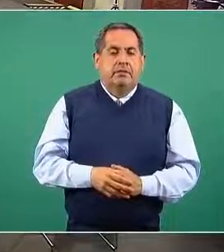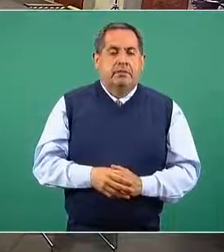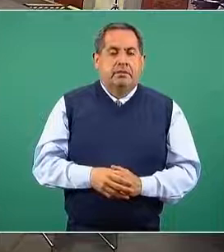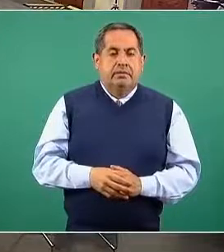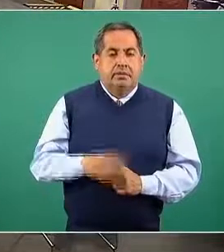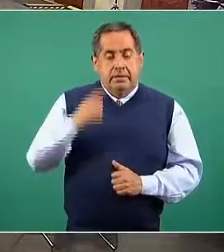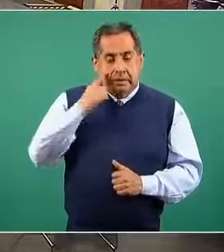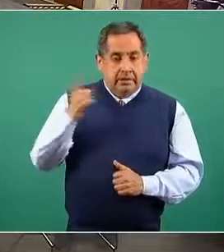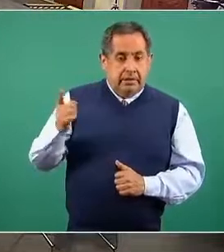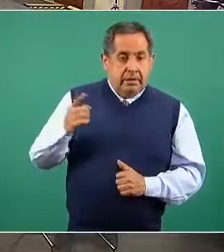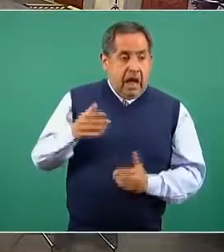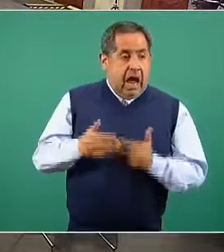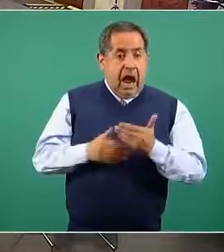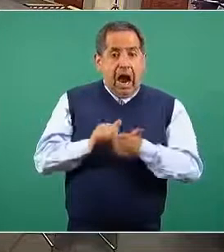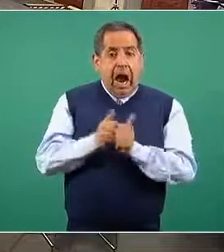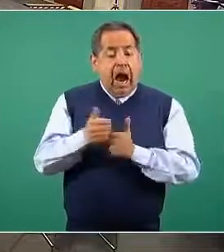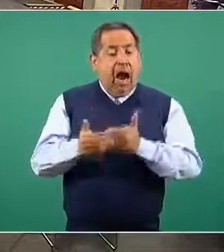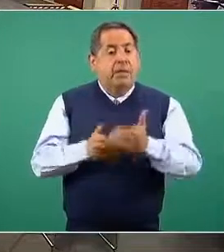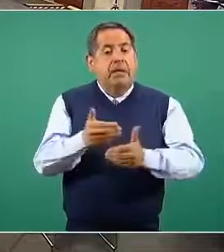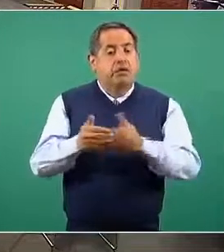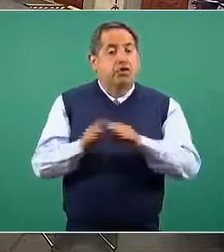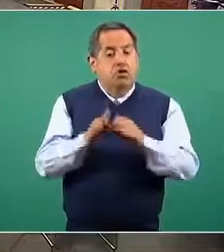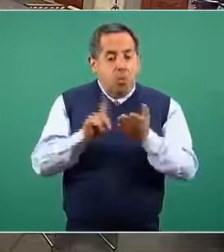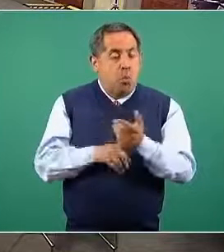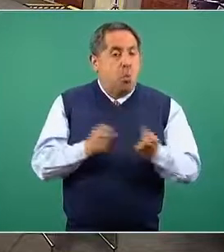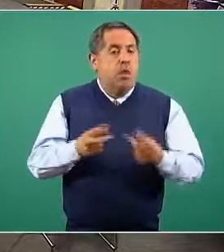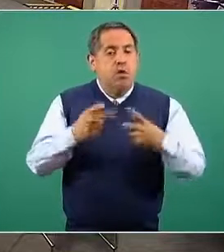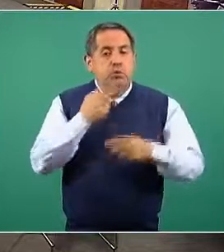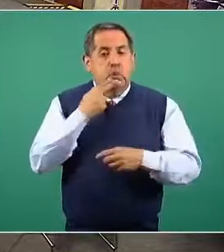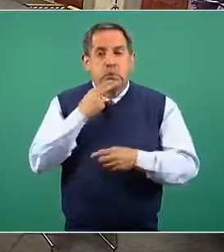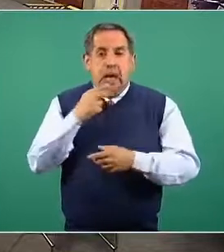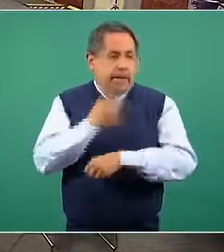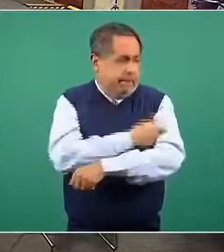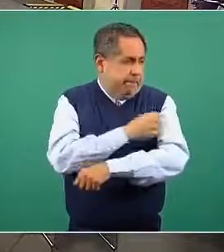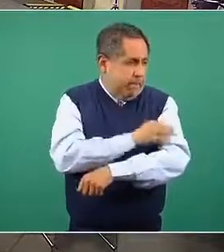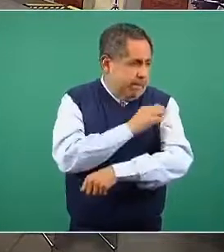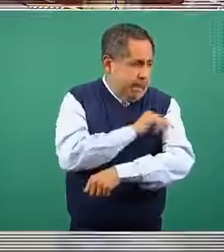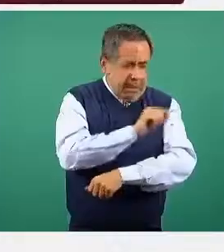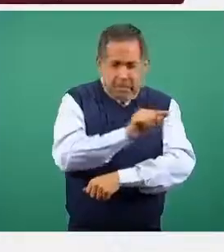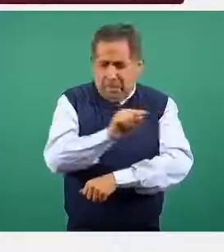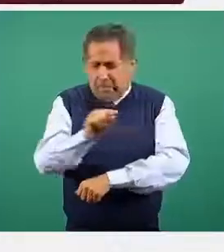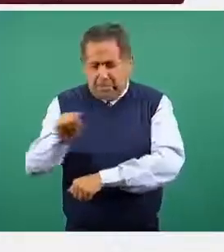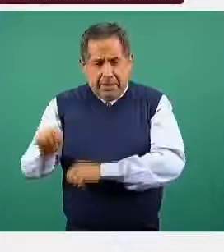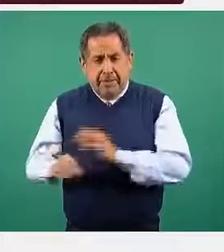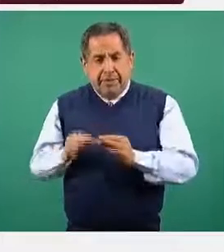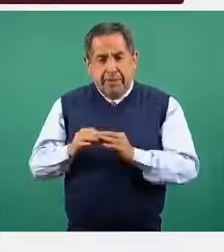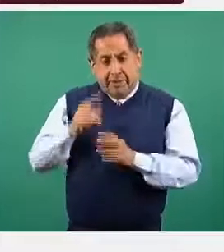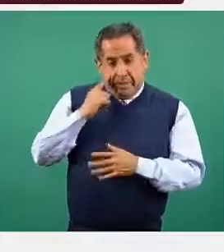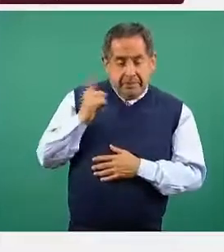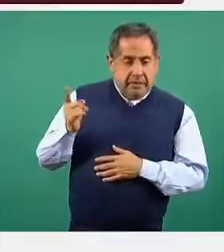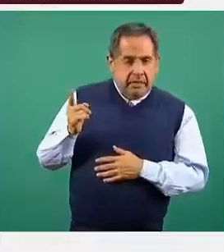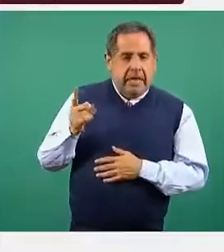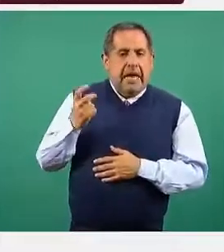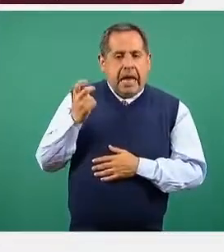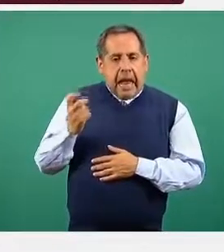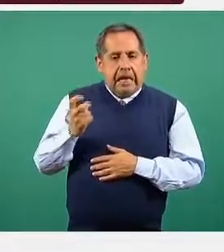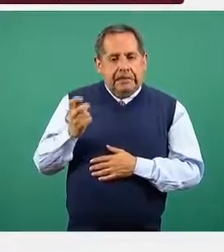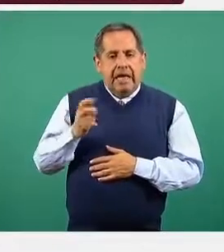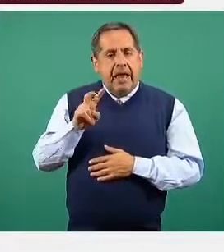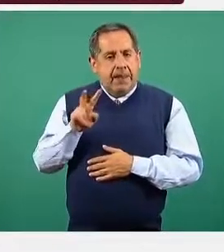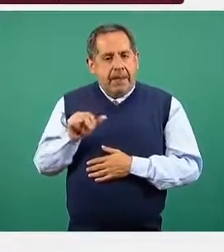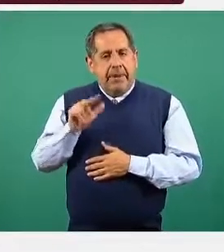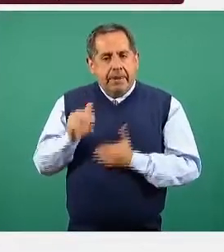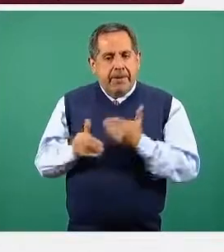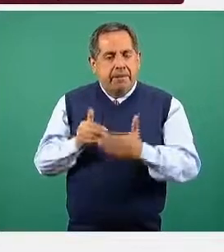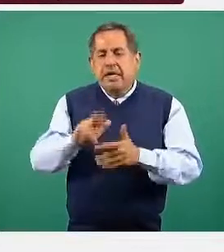Y aquí se ve el avance en el uso de los paquetes y tenemos que ahí es como se va utilizando. Recordar